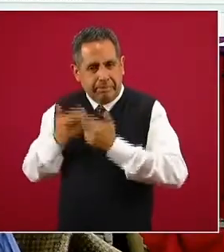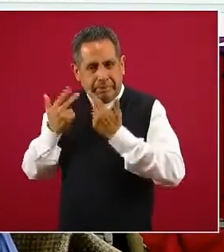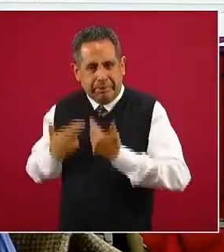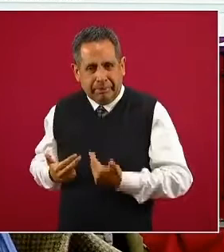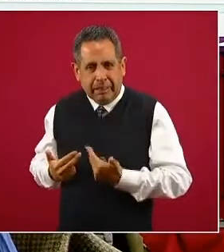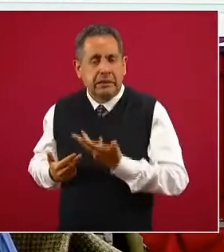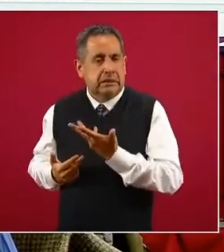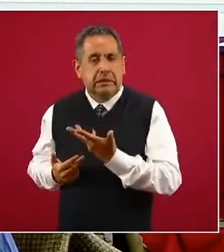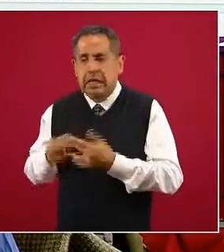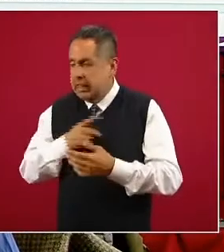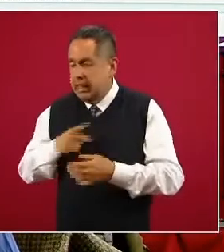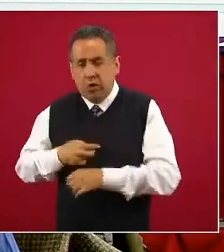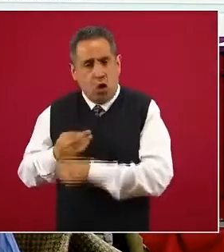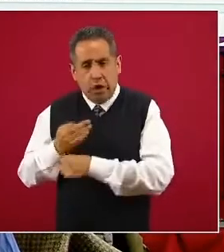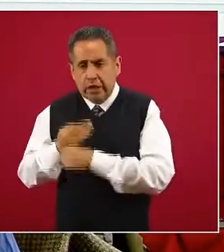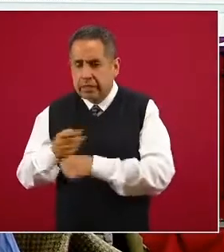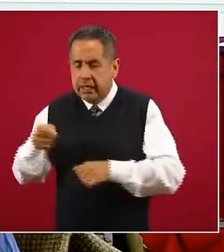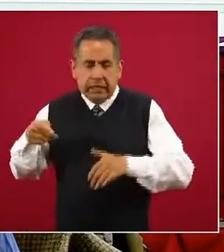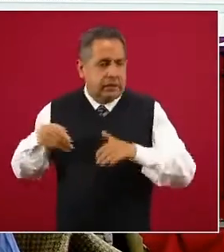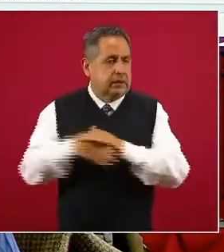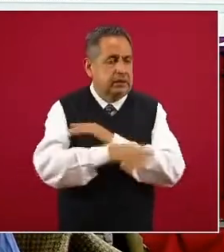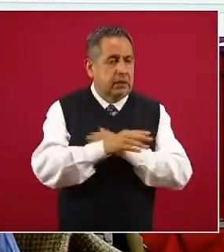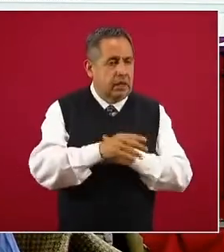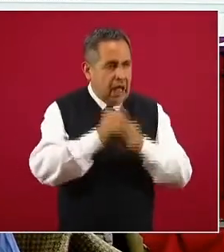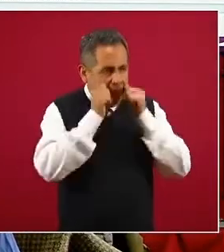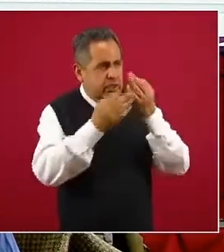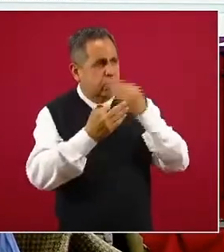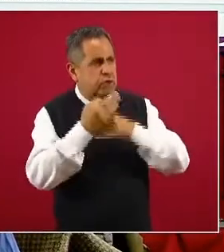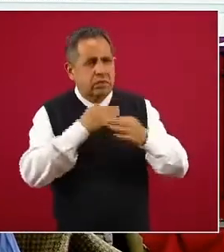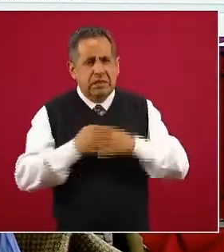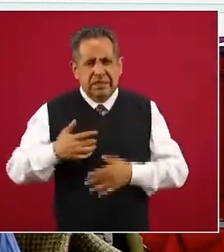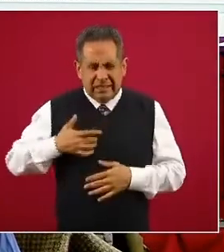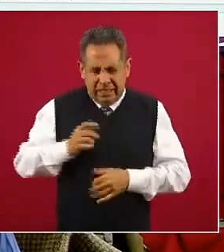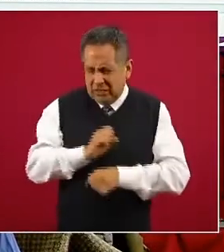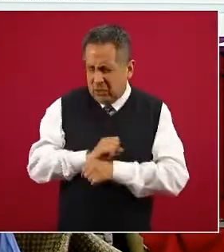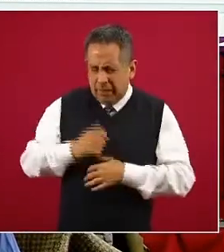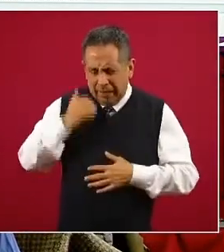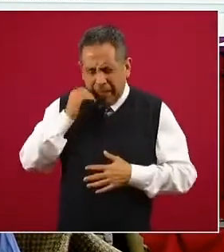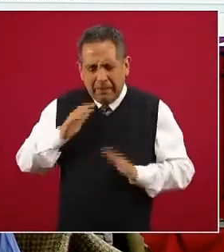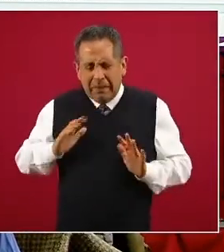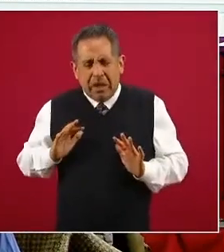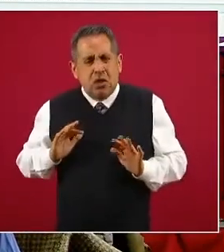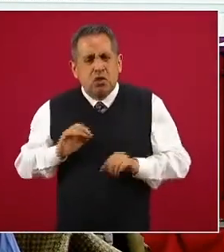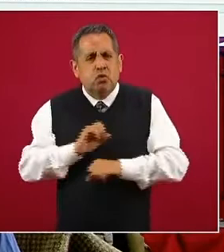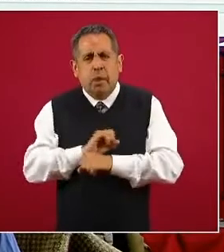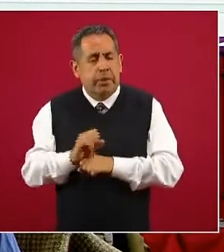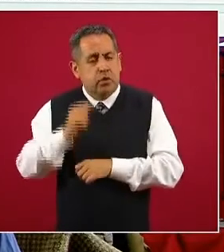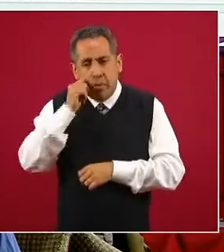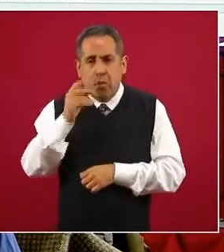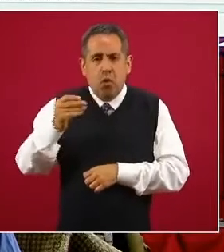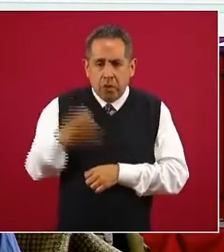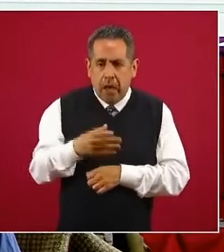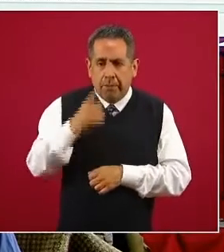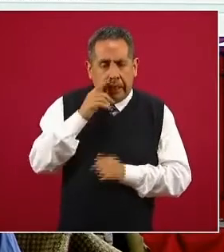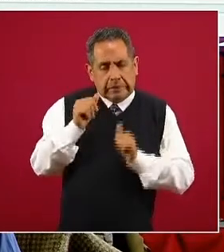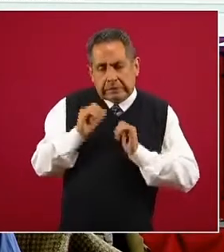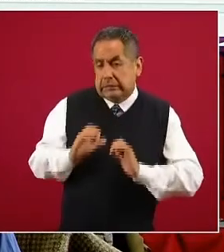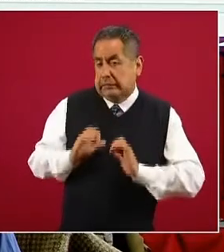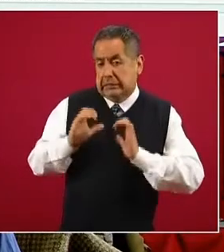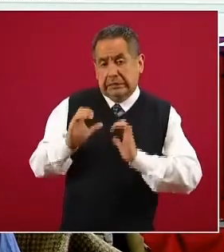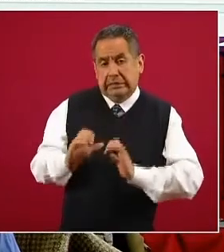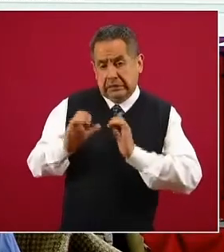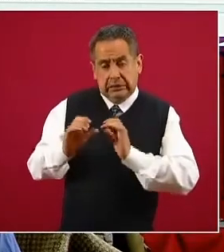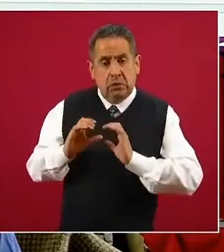crónico-degenerativas, deben de también demandar atención médica, aunque no tengan signos de alarma, para que entonces puedan tener un